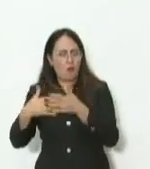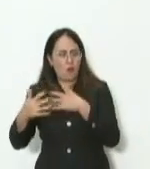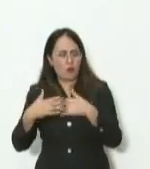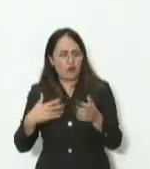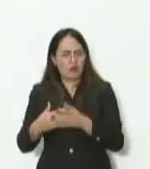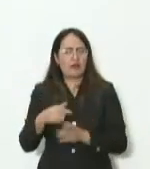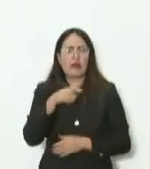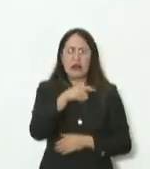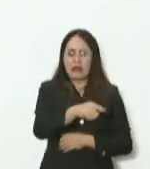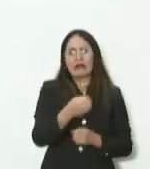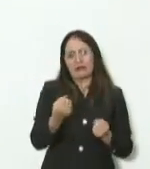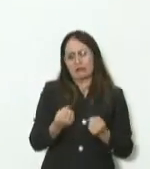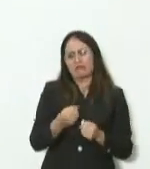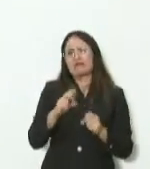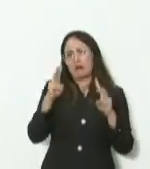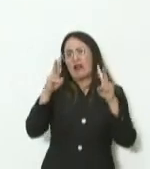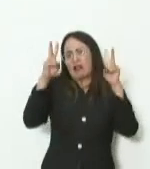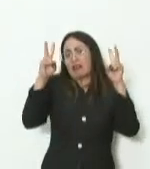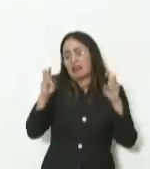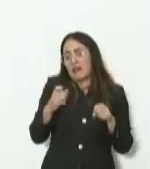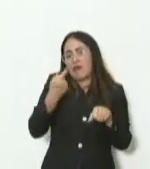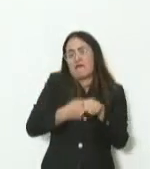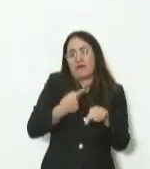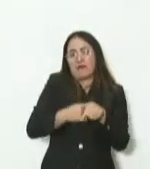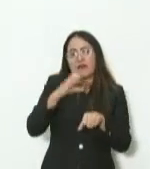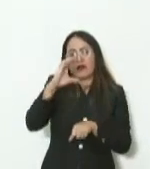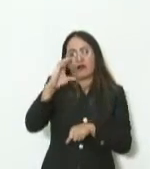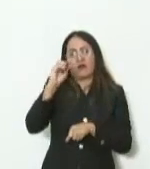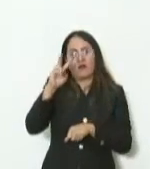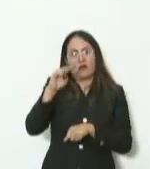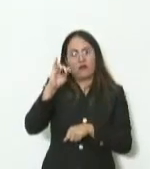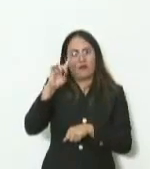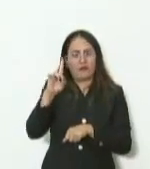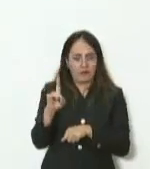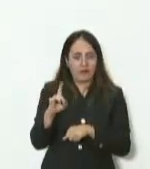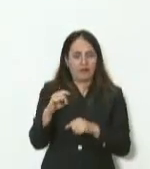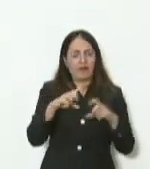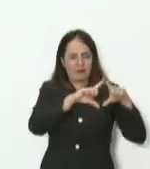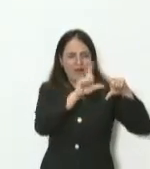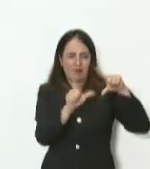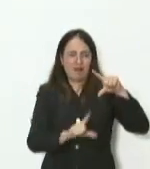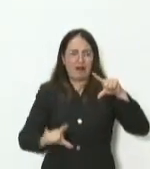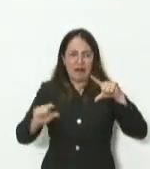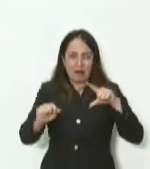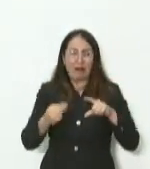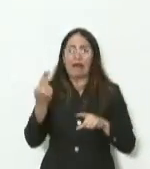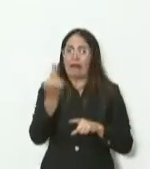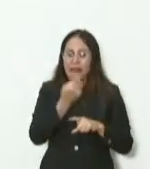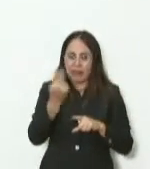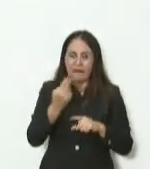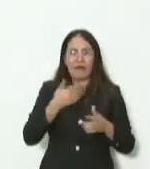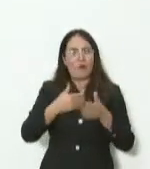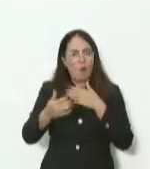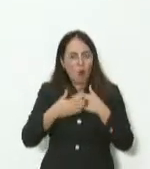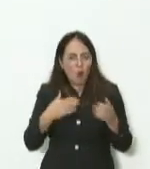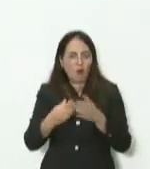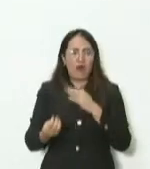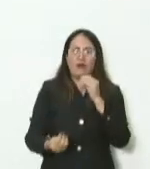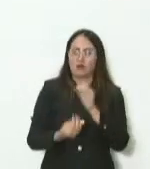seguramente el tema del COVID, como es un asunto de emergencia nacional, tiene que estar muy bien ubicado y pues